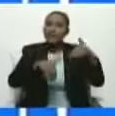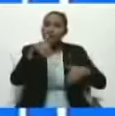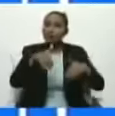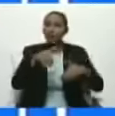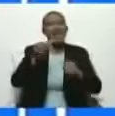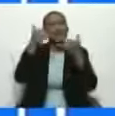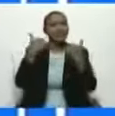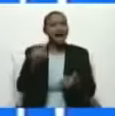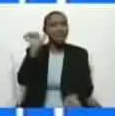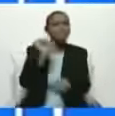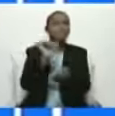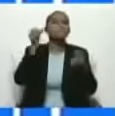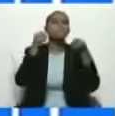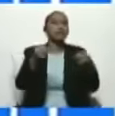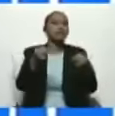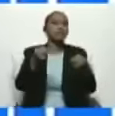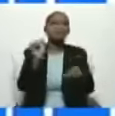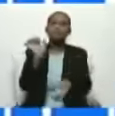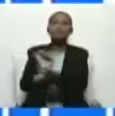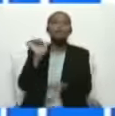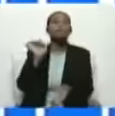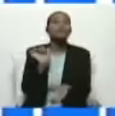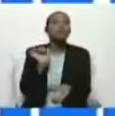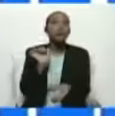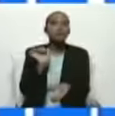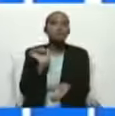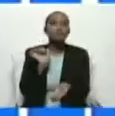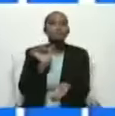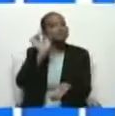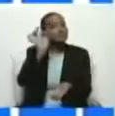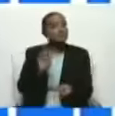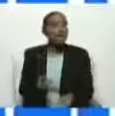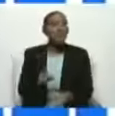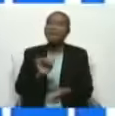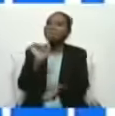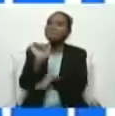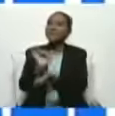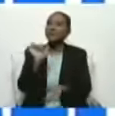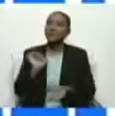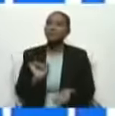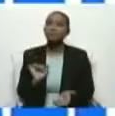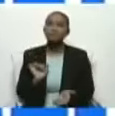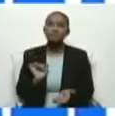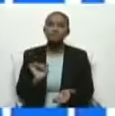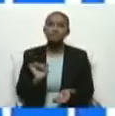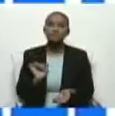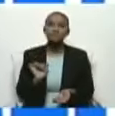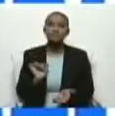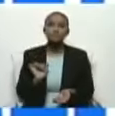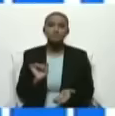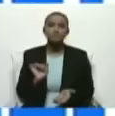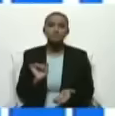cárcel. El que vulnere la paz de la República tiene que ir preso.